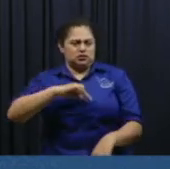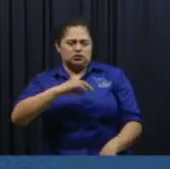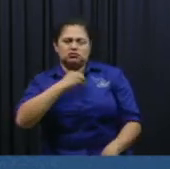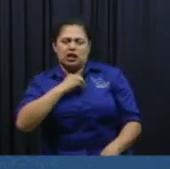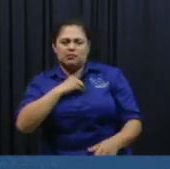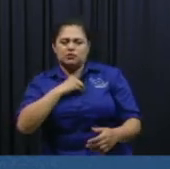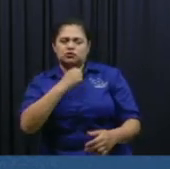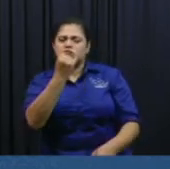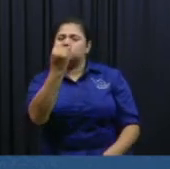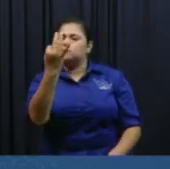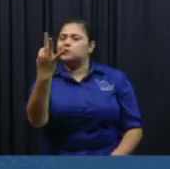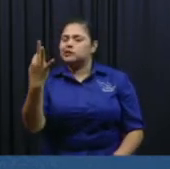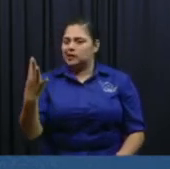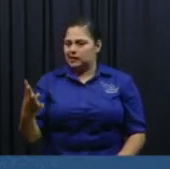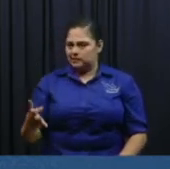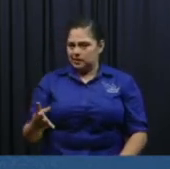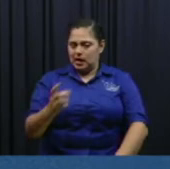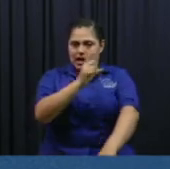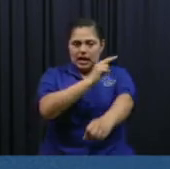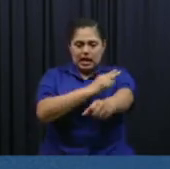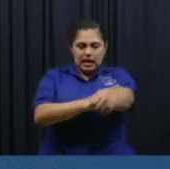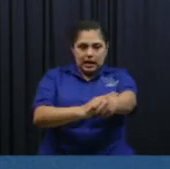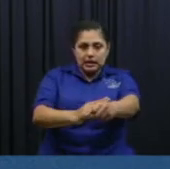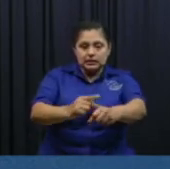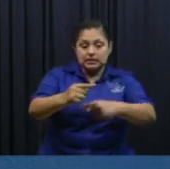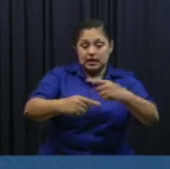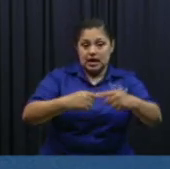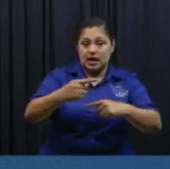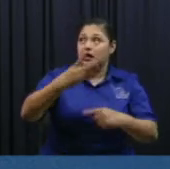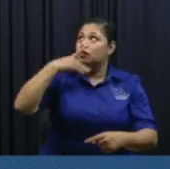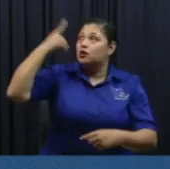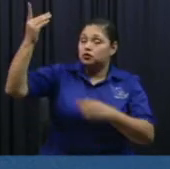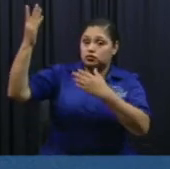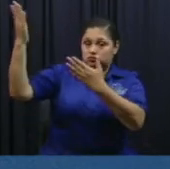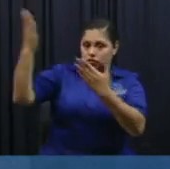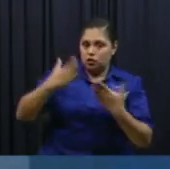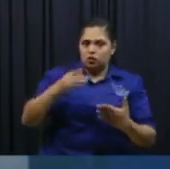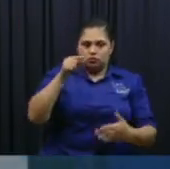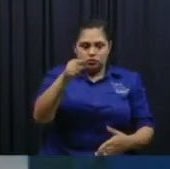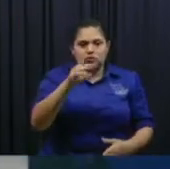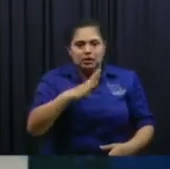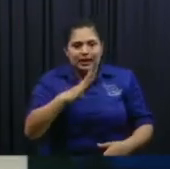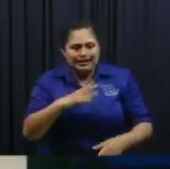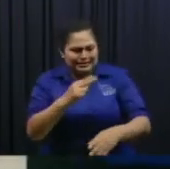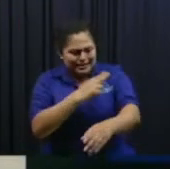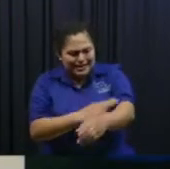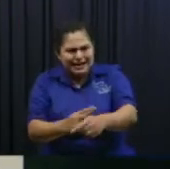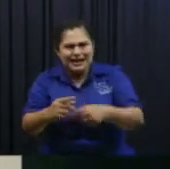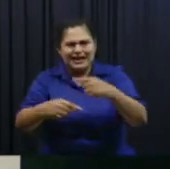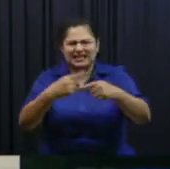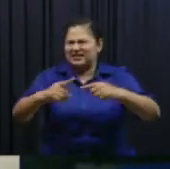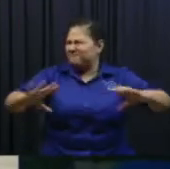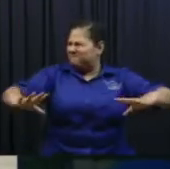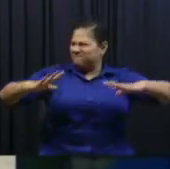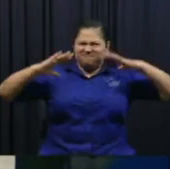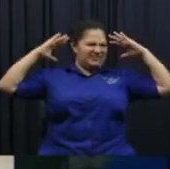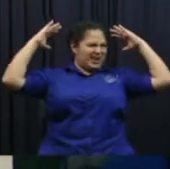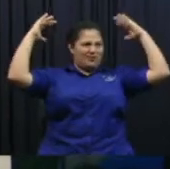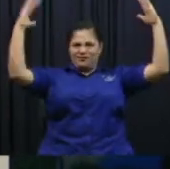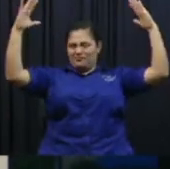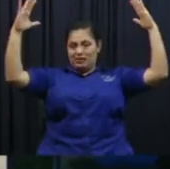la herencia que Dios nos dejó tú tienes una herencia gigantesca tú tienes una herencia gigantesca